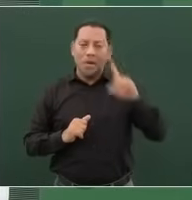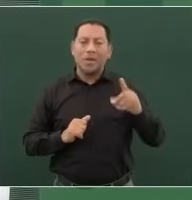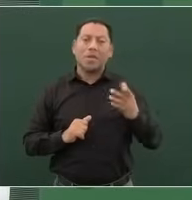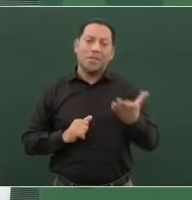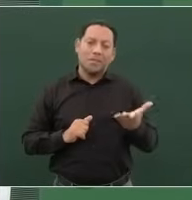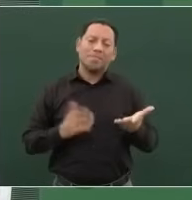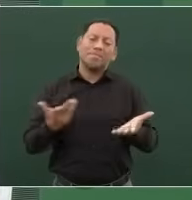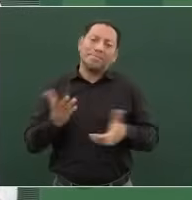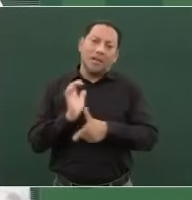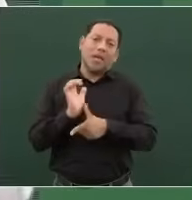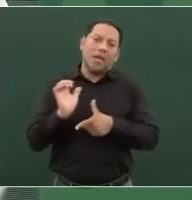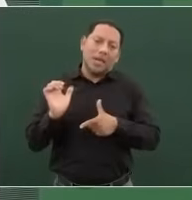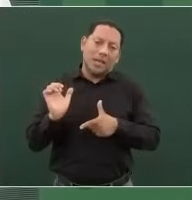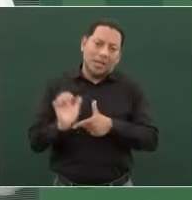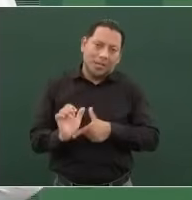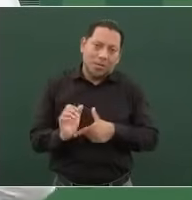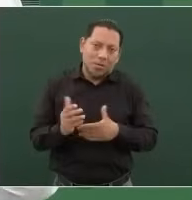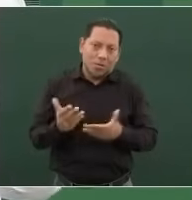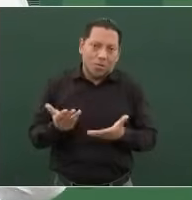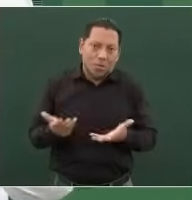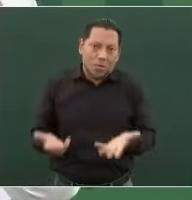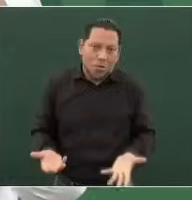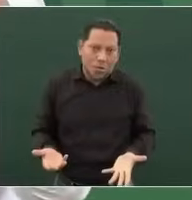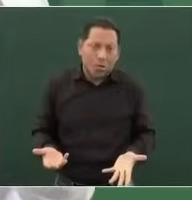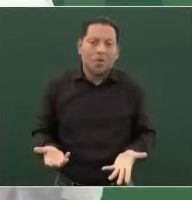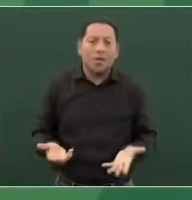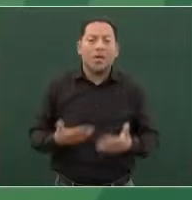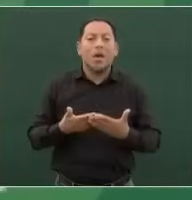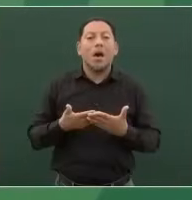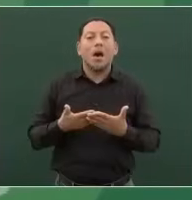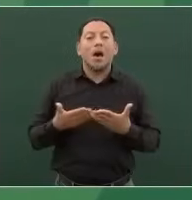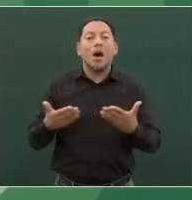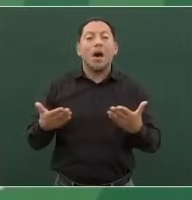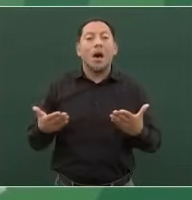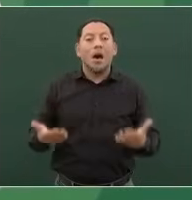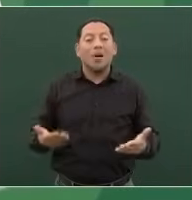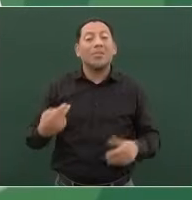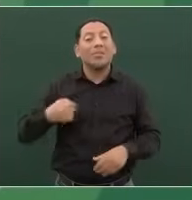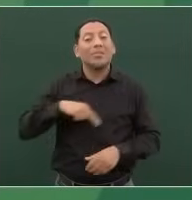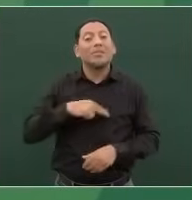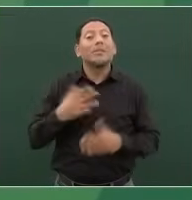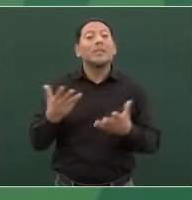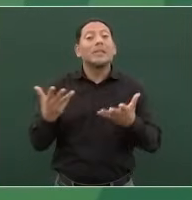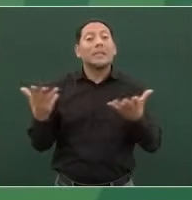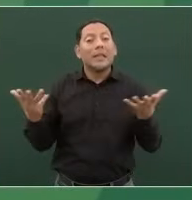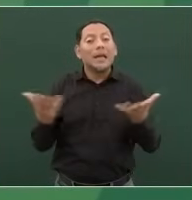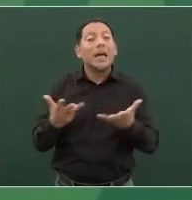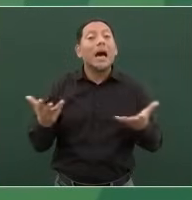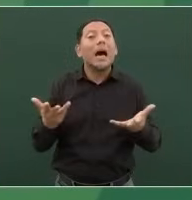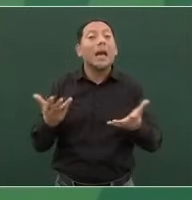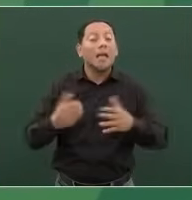Entonces, ¿qué es lo que tenemos que procurar?